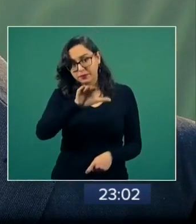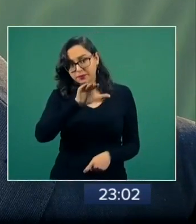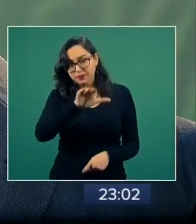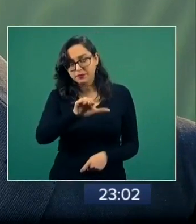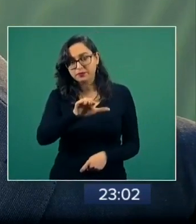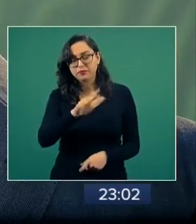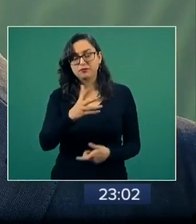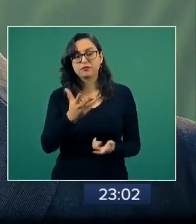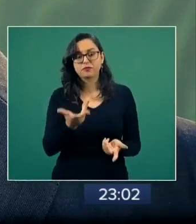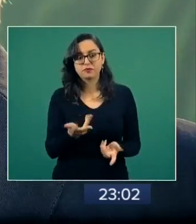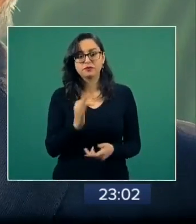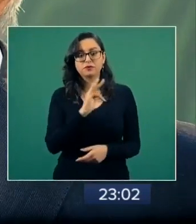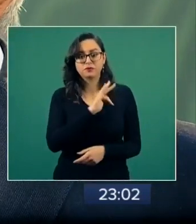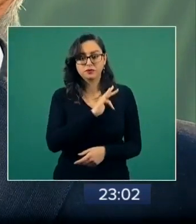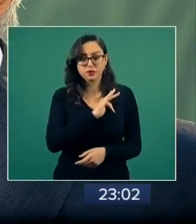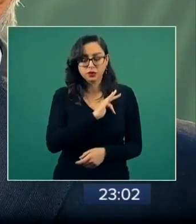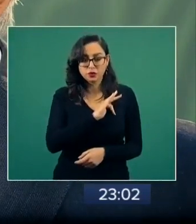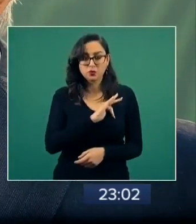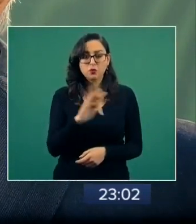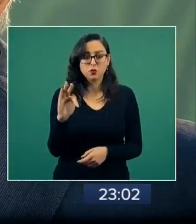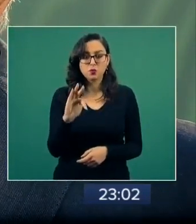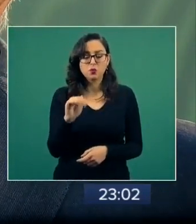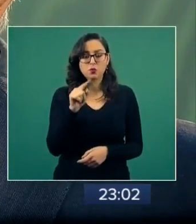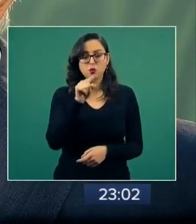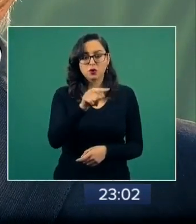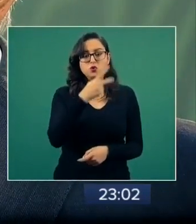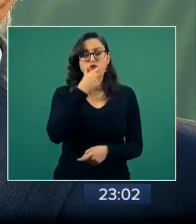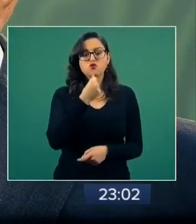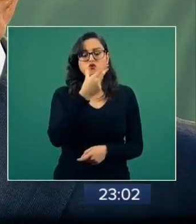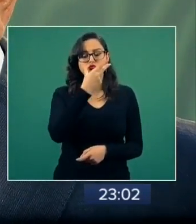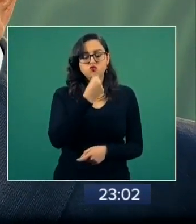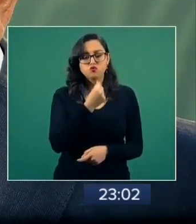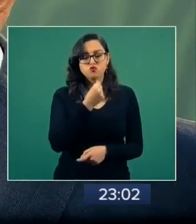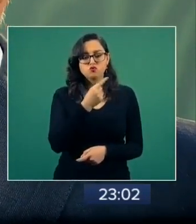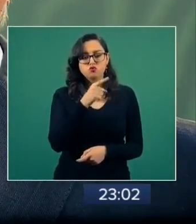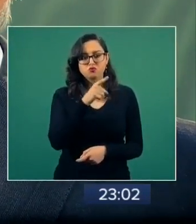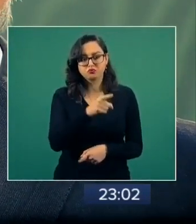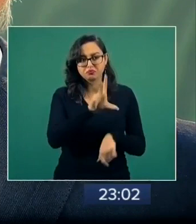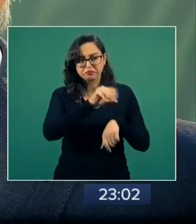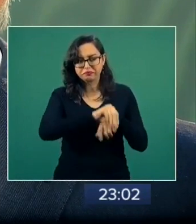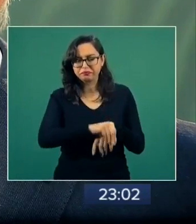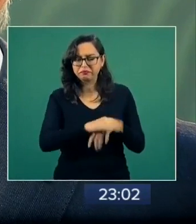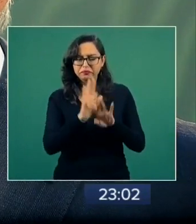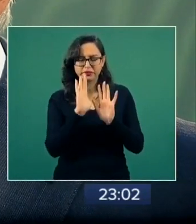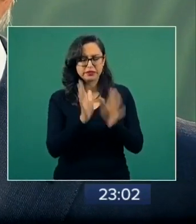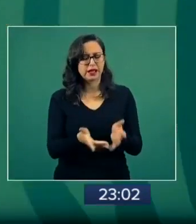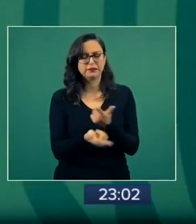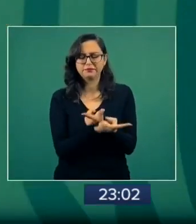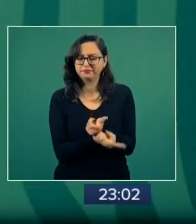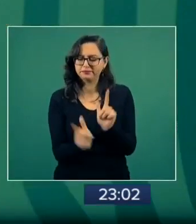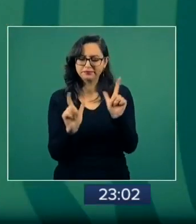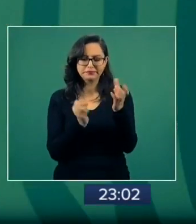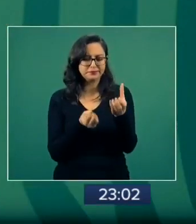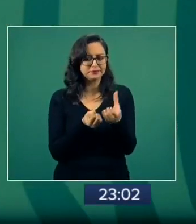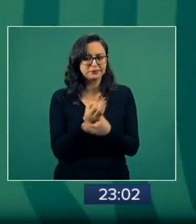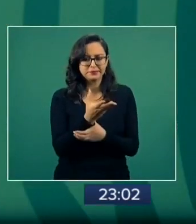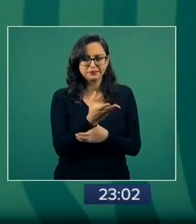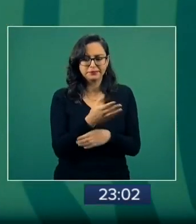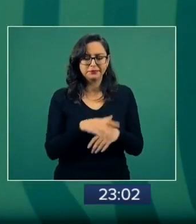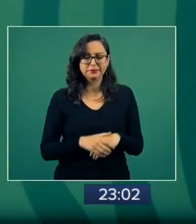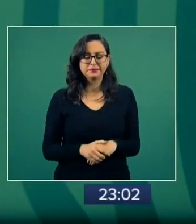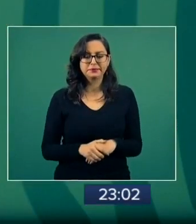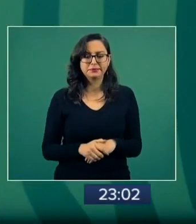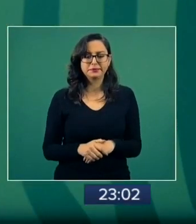la posibilidad de que el señor assange quede en libertad y que méxico